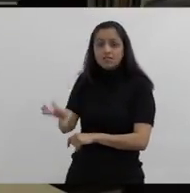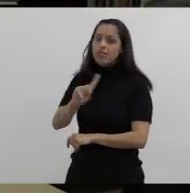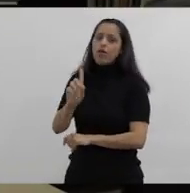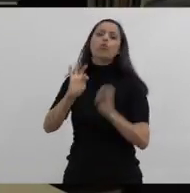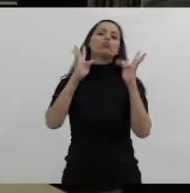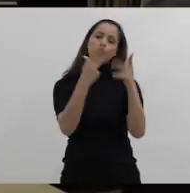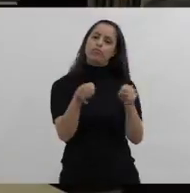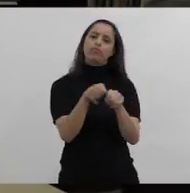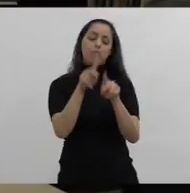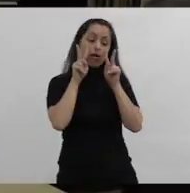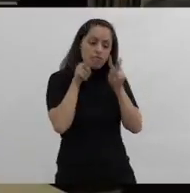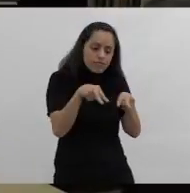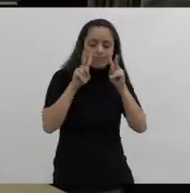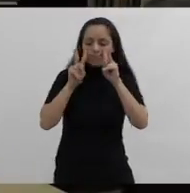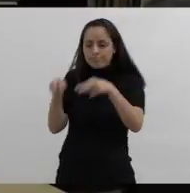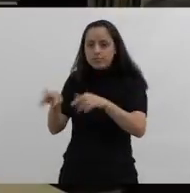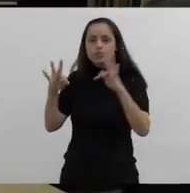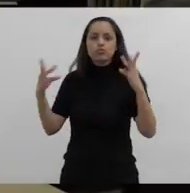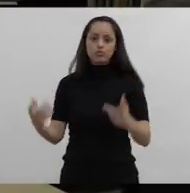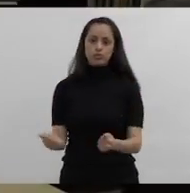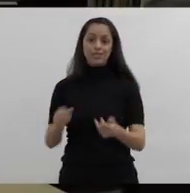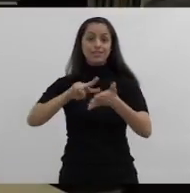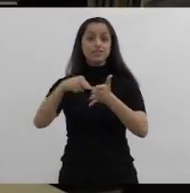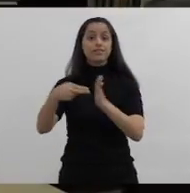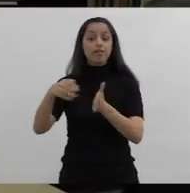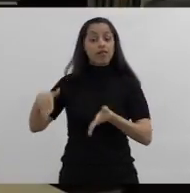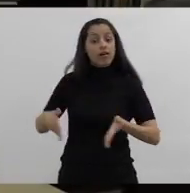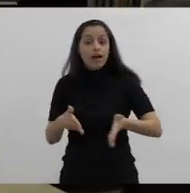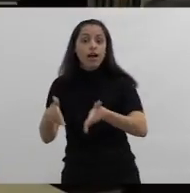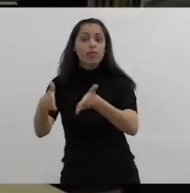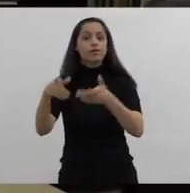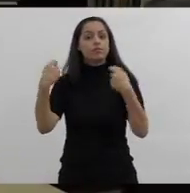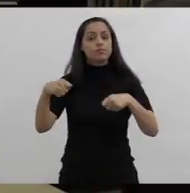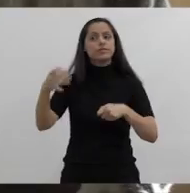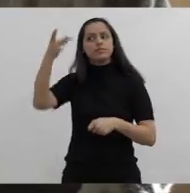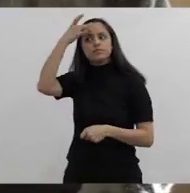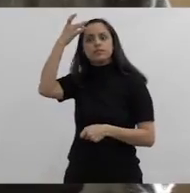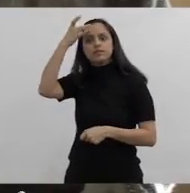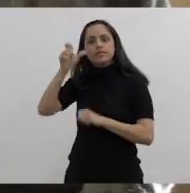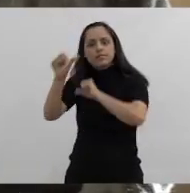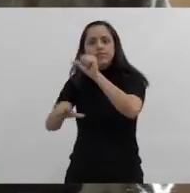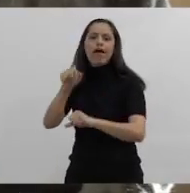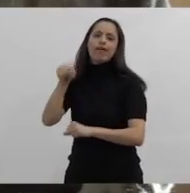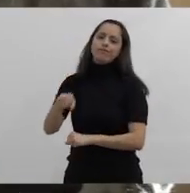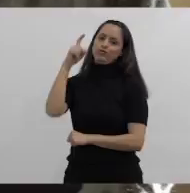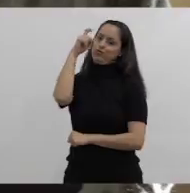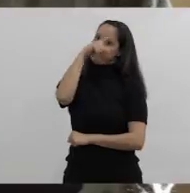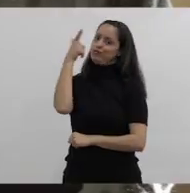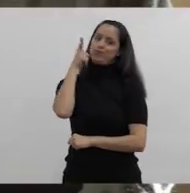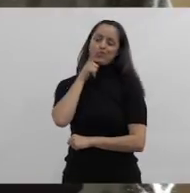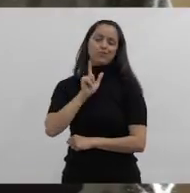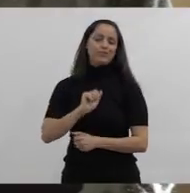Y esto significa un cambio en la mentalidad del docente, que es lo más difícil de conseguir. Sí, uno